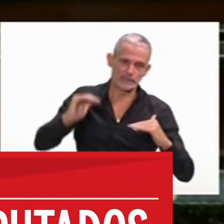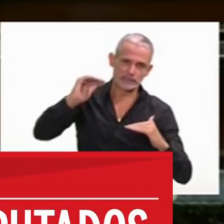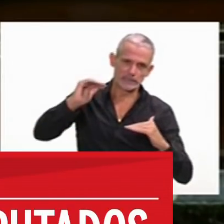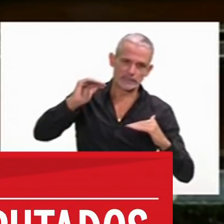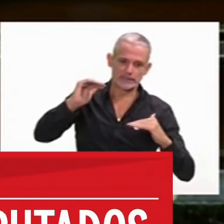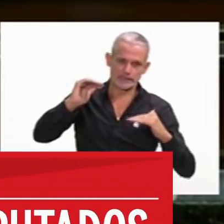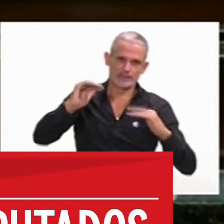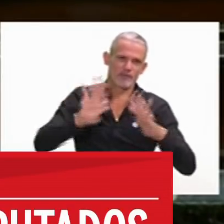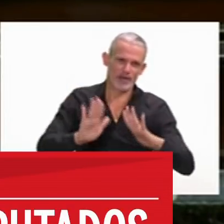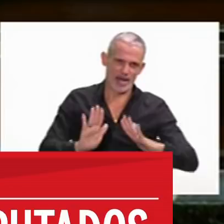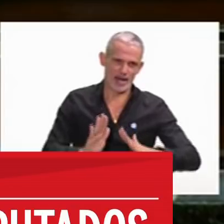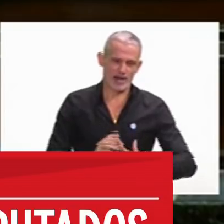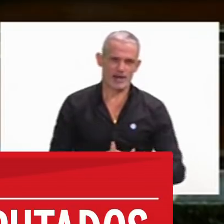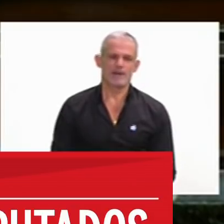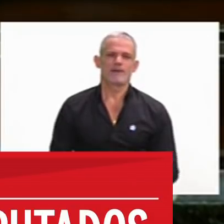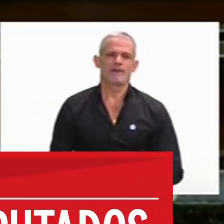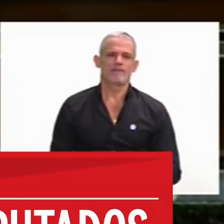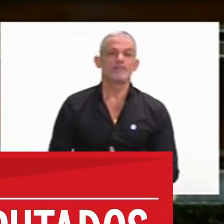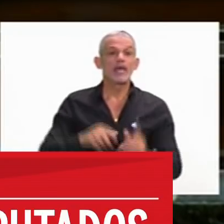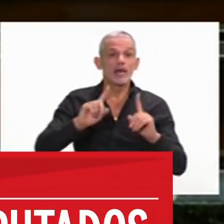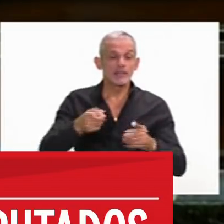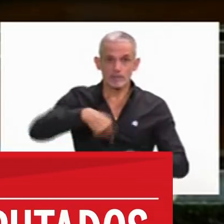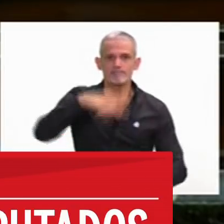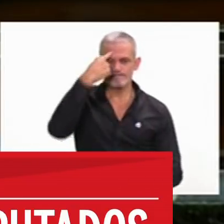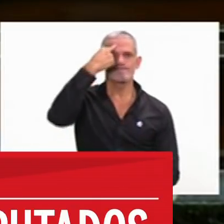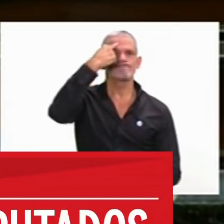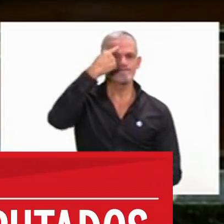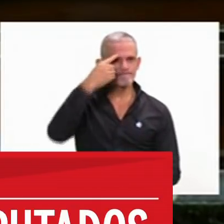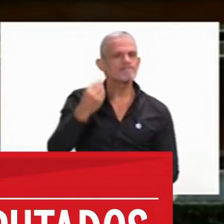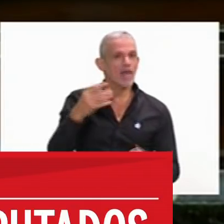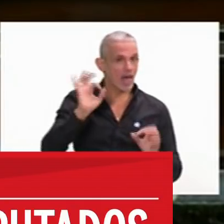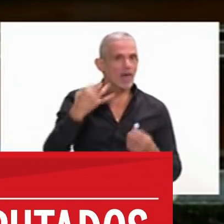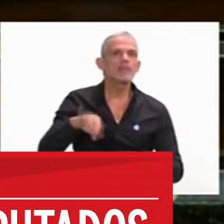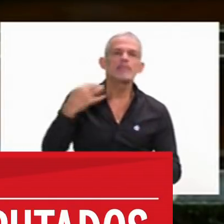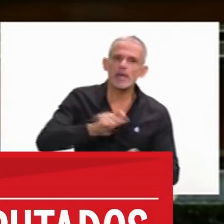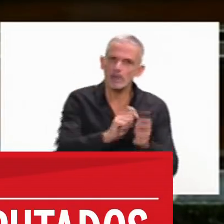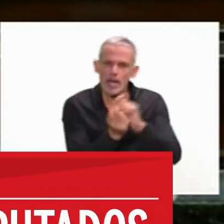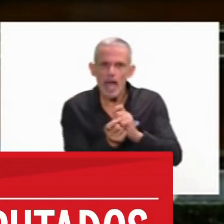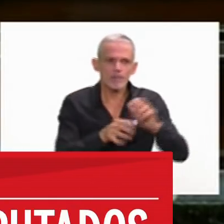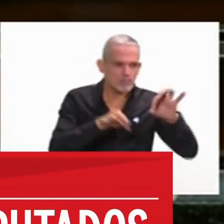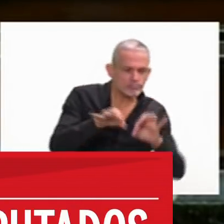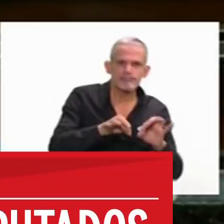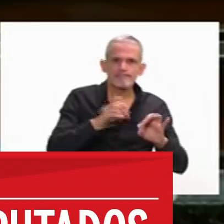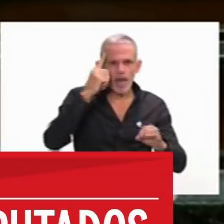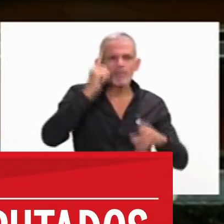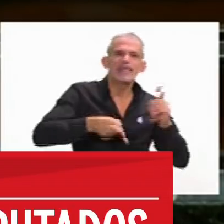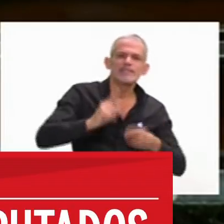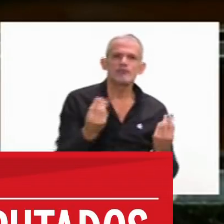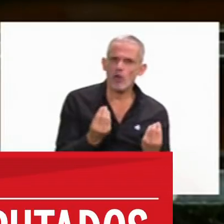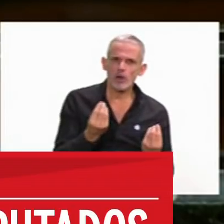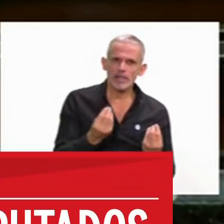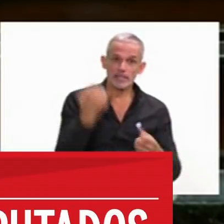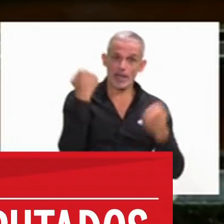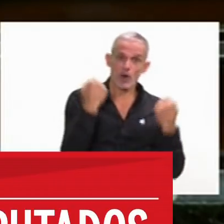pero al mismo tiempo tomar plena conciencia de la necesidad de tomar medidas concretas, institucionales